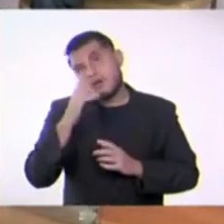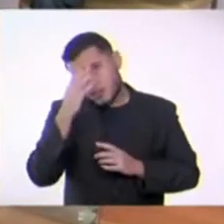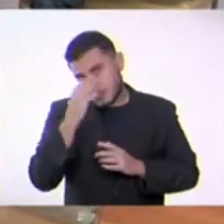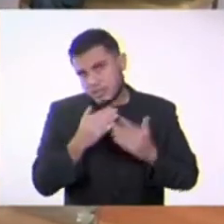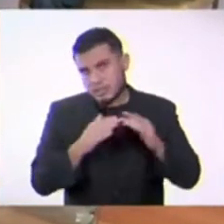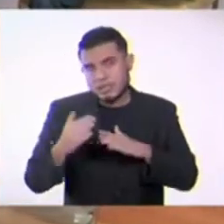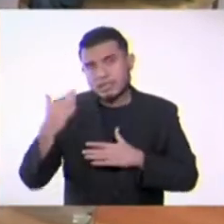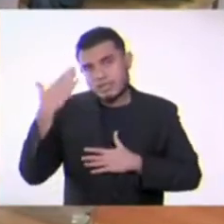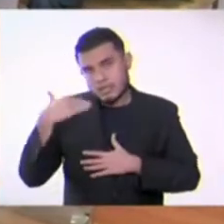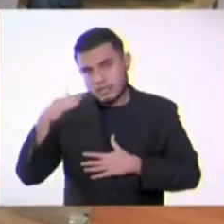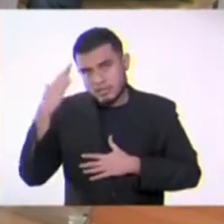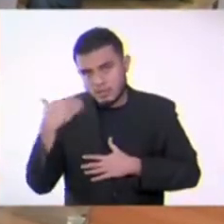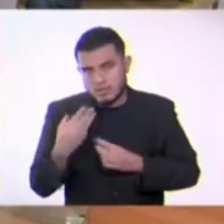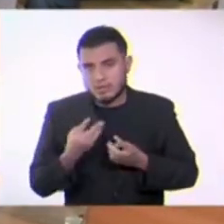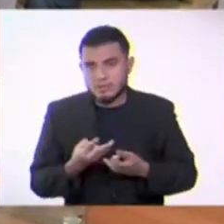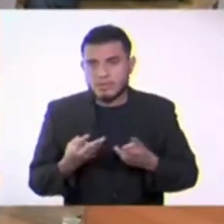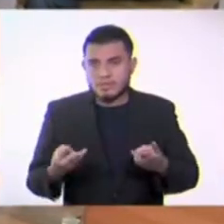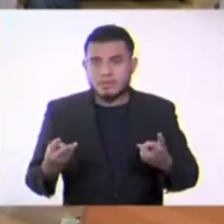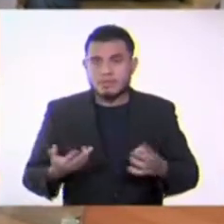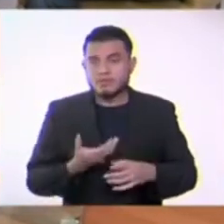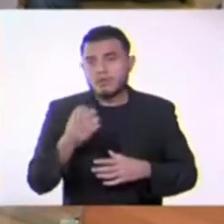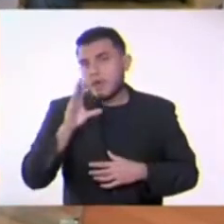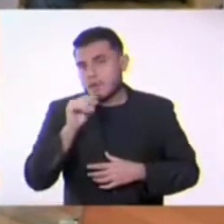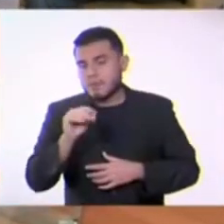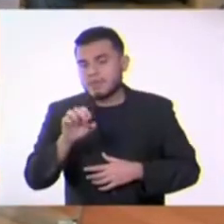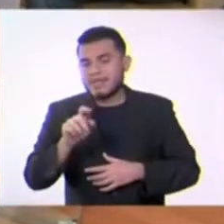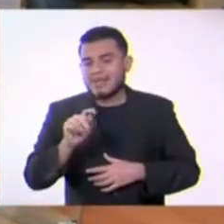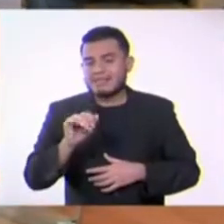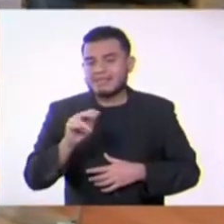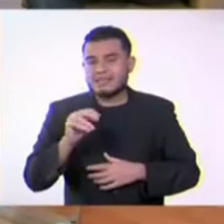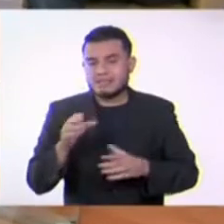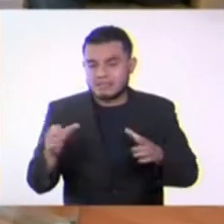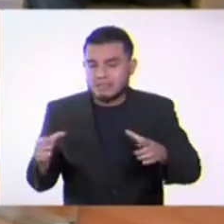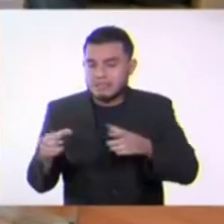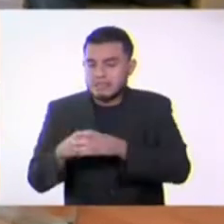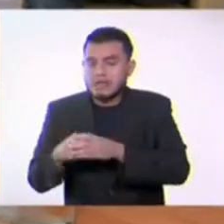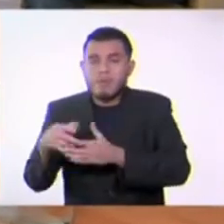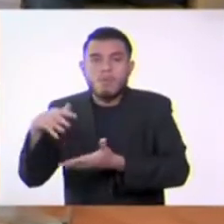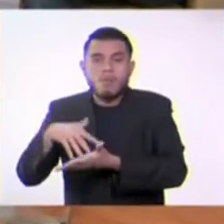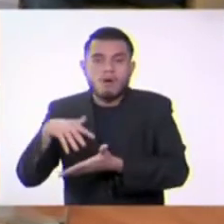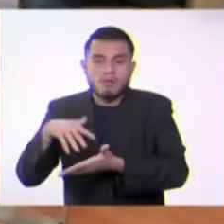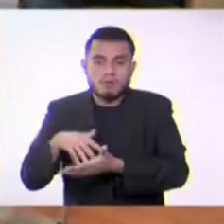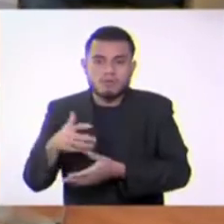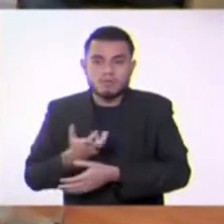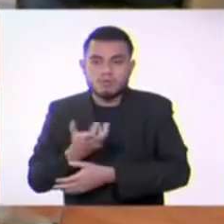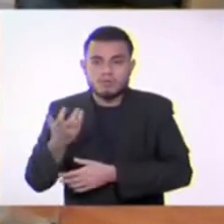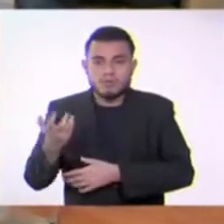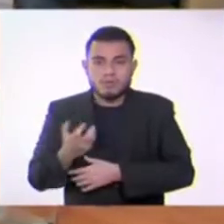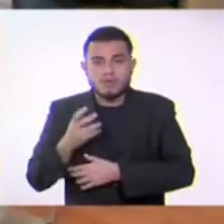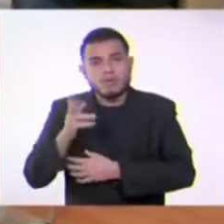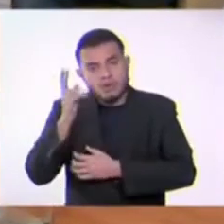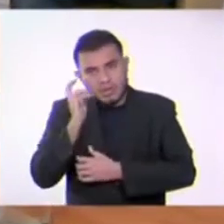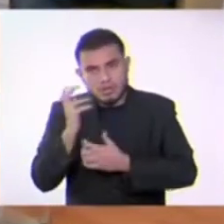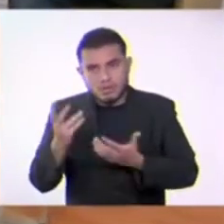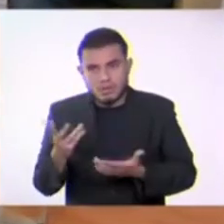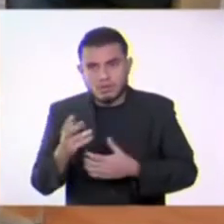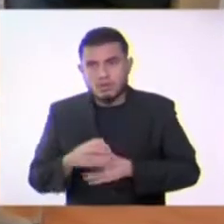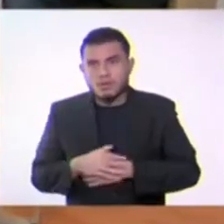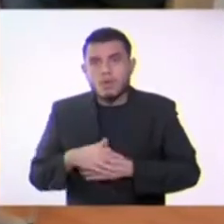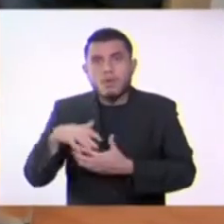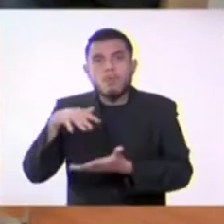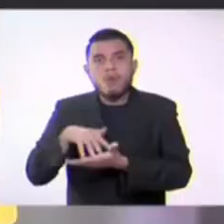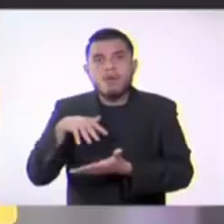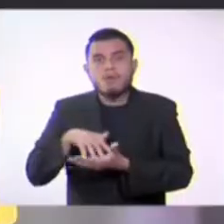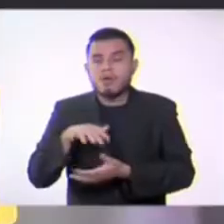tradiciones. Es decir, cuando hablamos de etnias, hablamos de pueblos. Por eso hemos escuchado los términos el pueblo